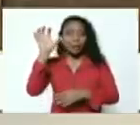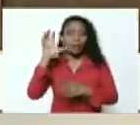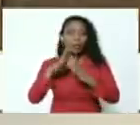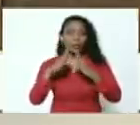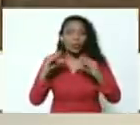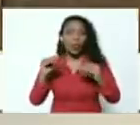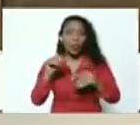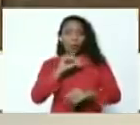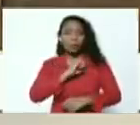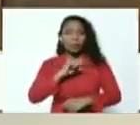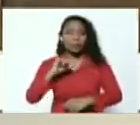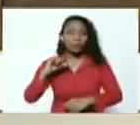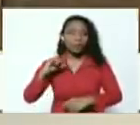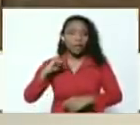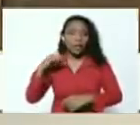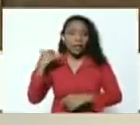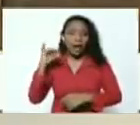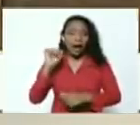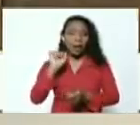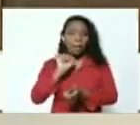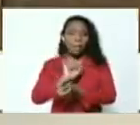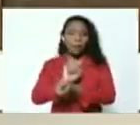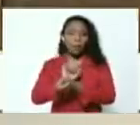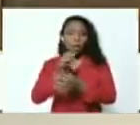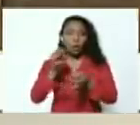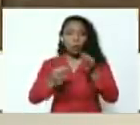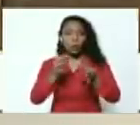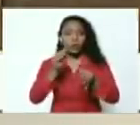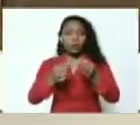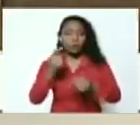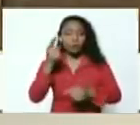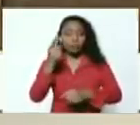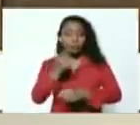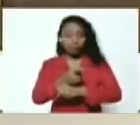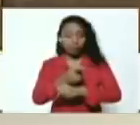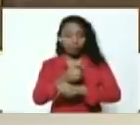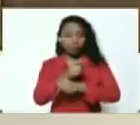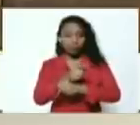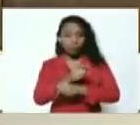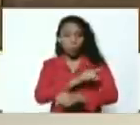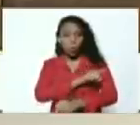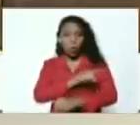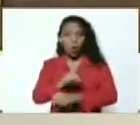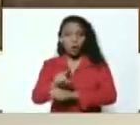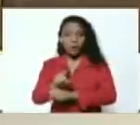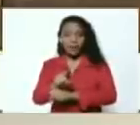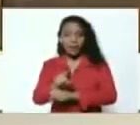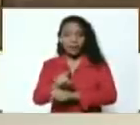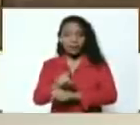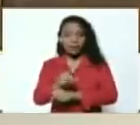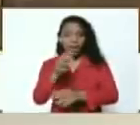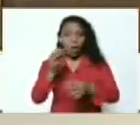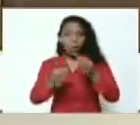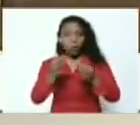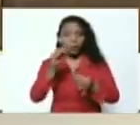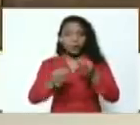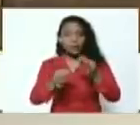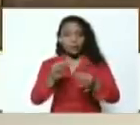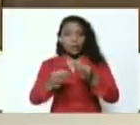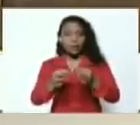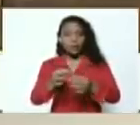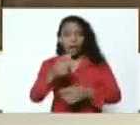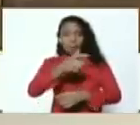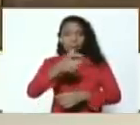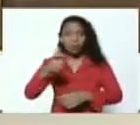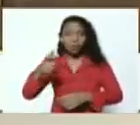todo el personal que esté siendo juzgado debidamente por orden de la justicia, pues, de los